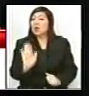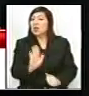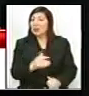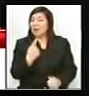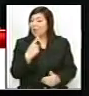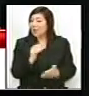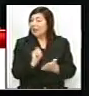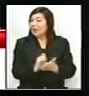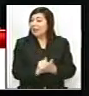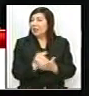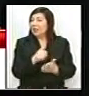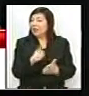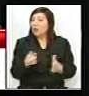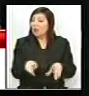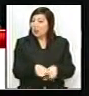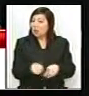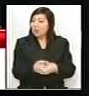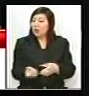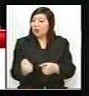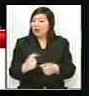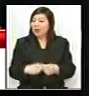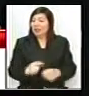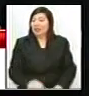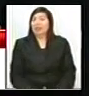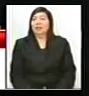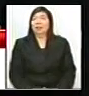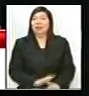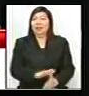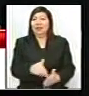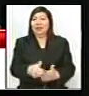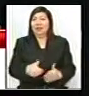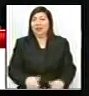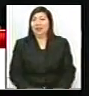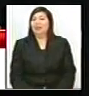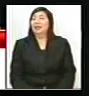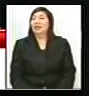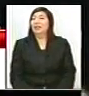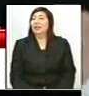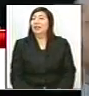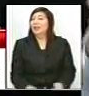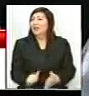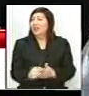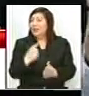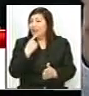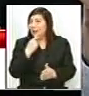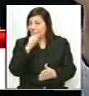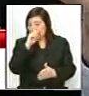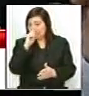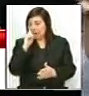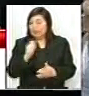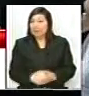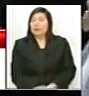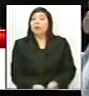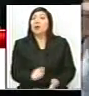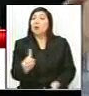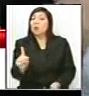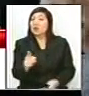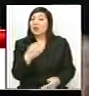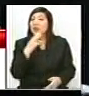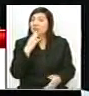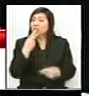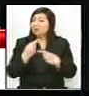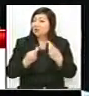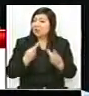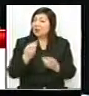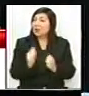para que ellos también se unan y participen hoy día a esta mesa, y manifestaron que efectivamente usted había visitado en